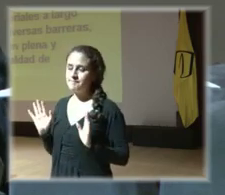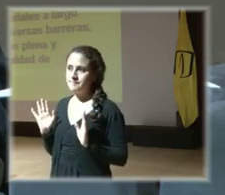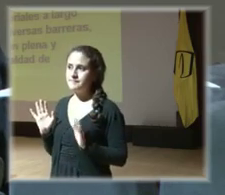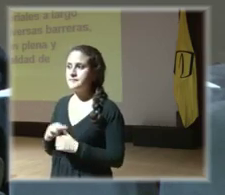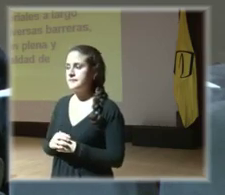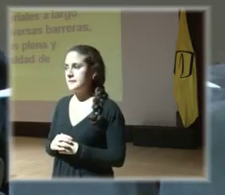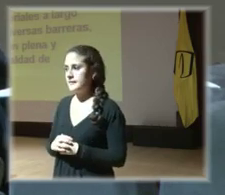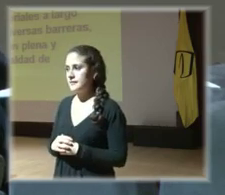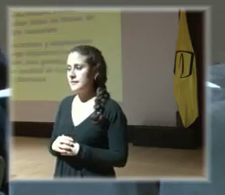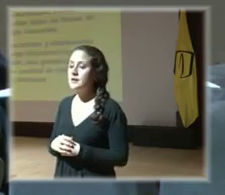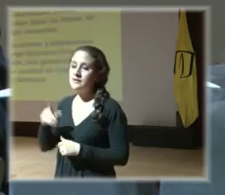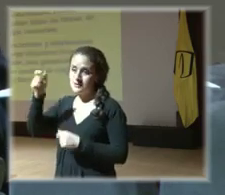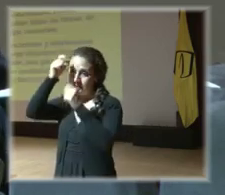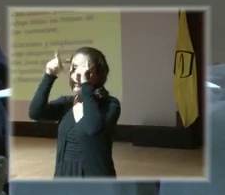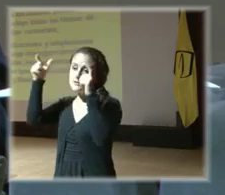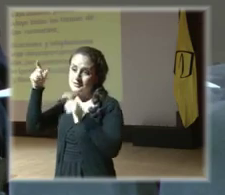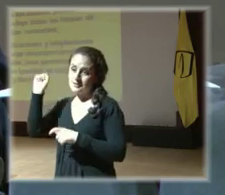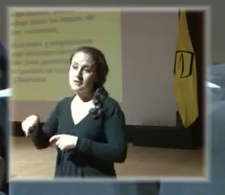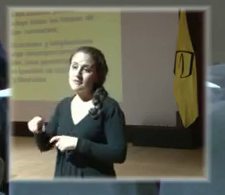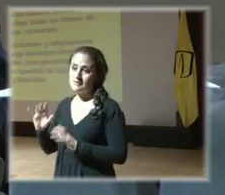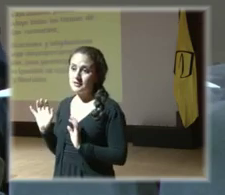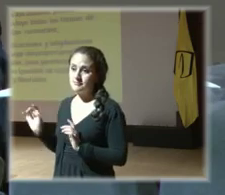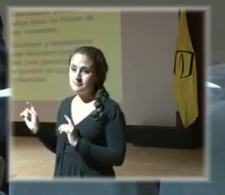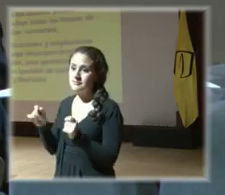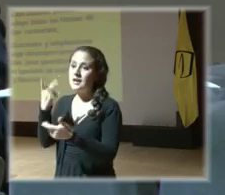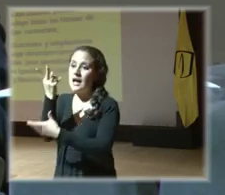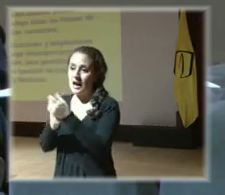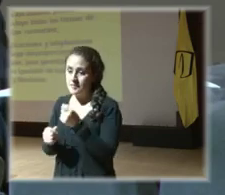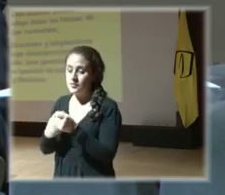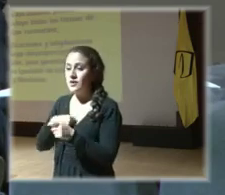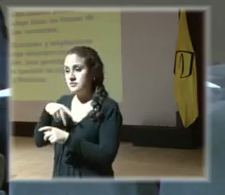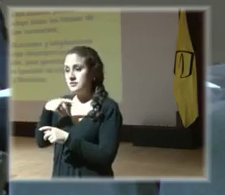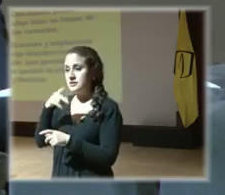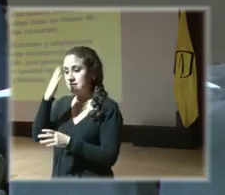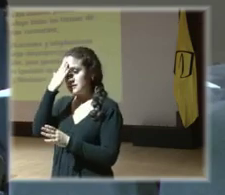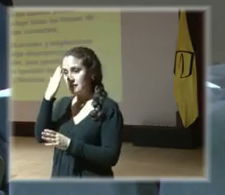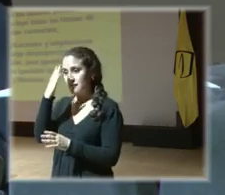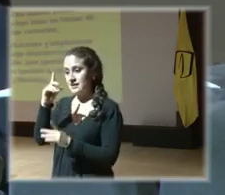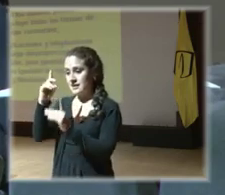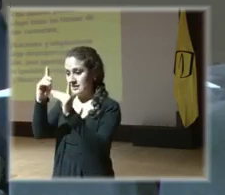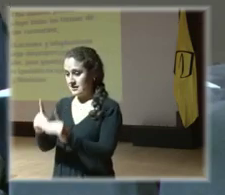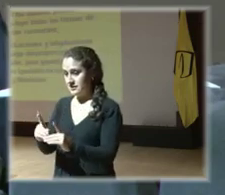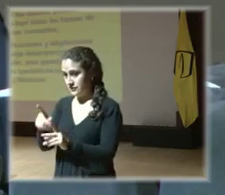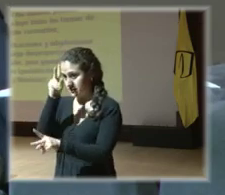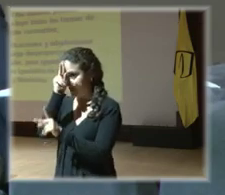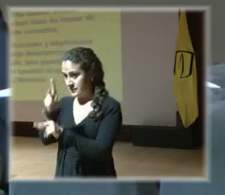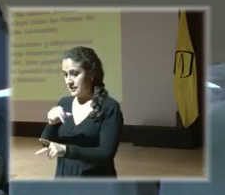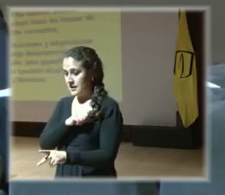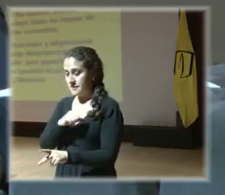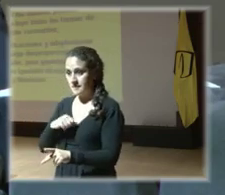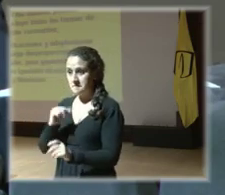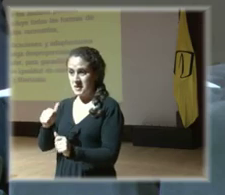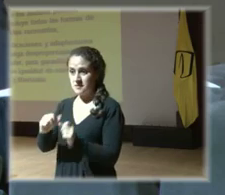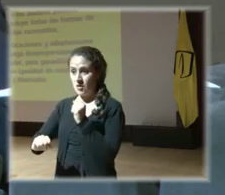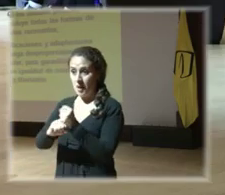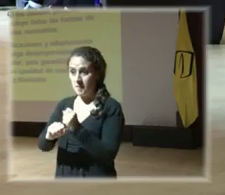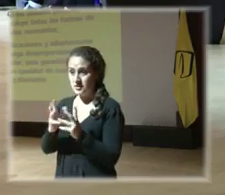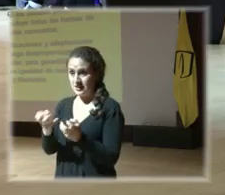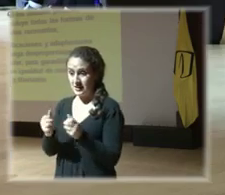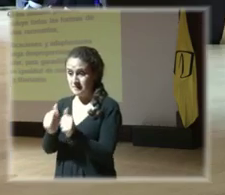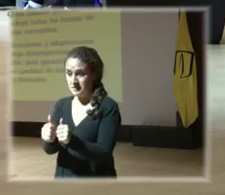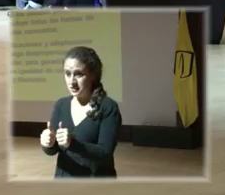pero la obligación del Estado es de ambas, respetar, digamos, ¿no?, las decisiones o los apoyos que la propia persona considere